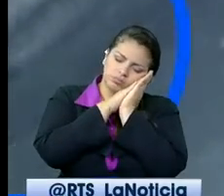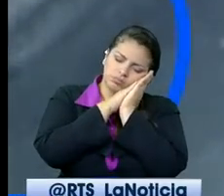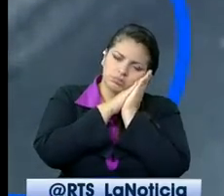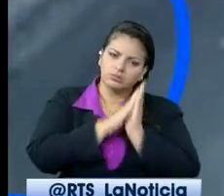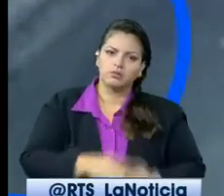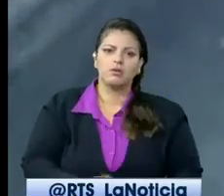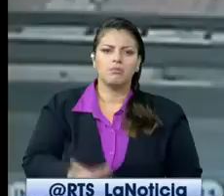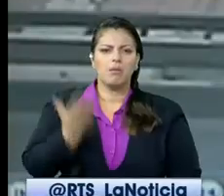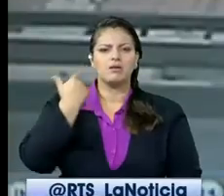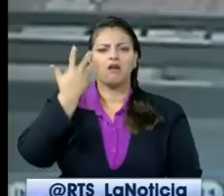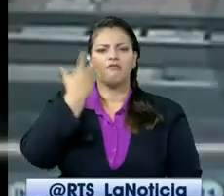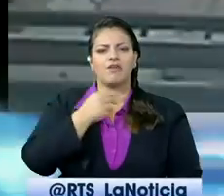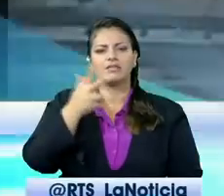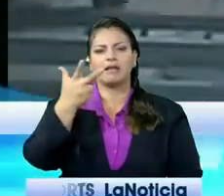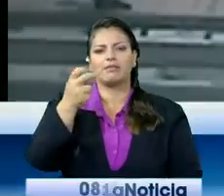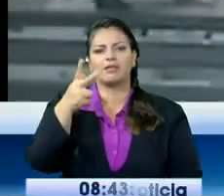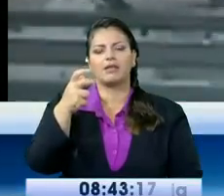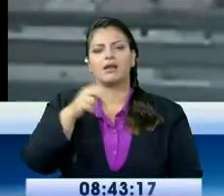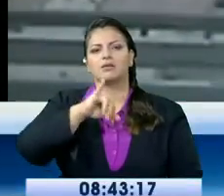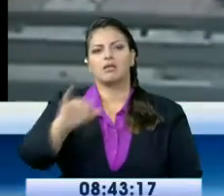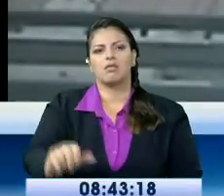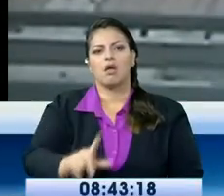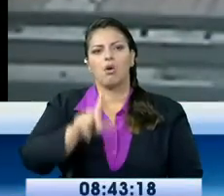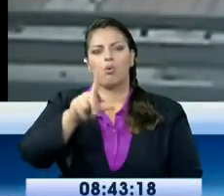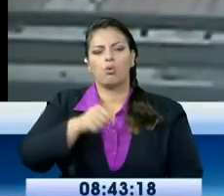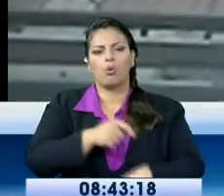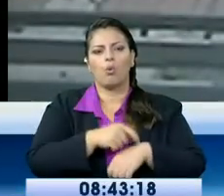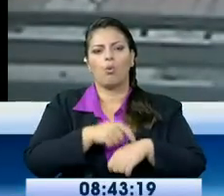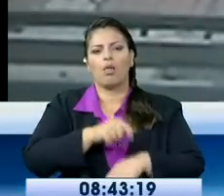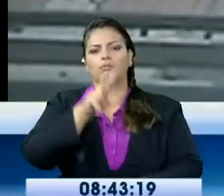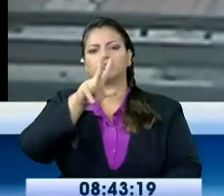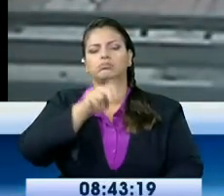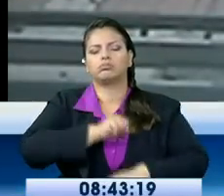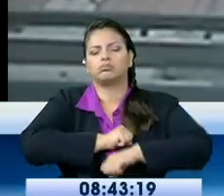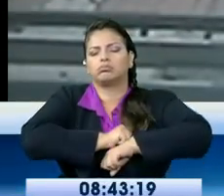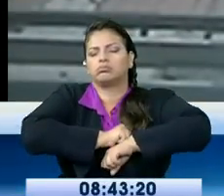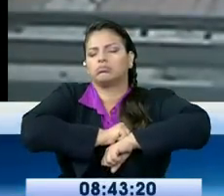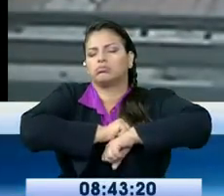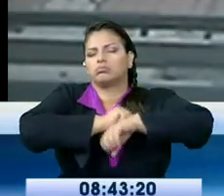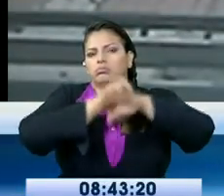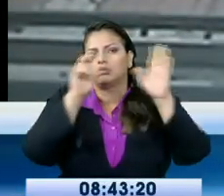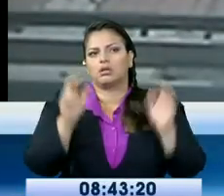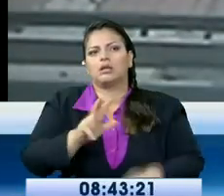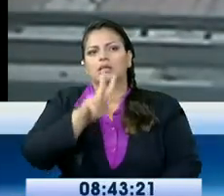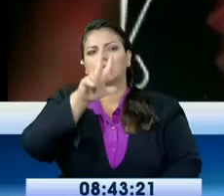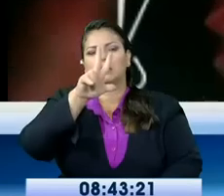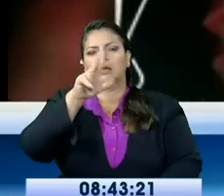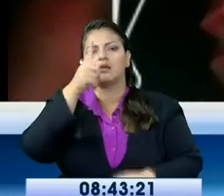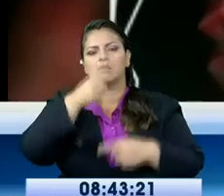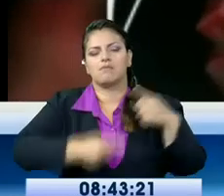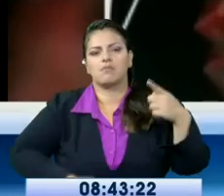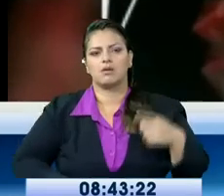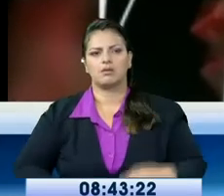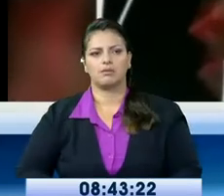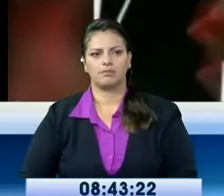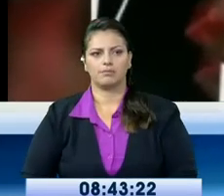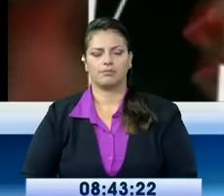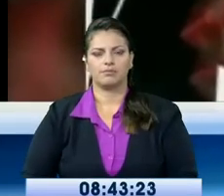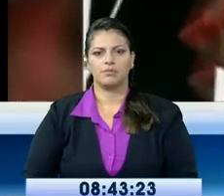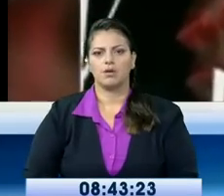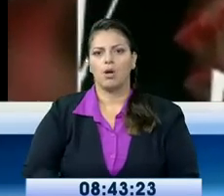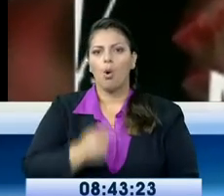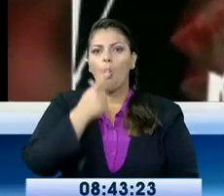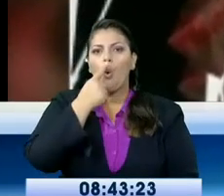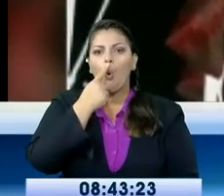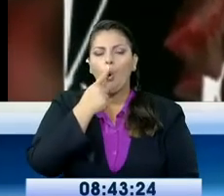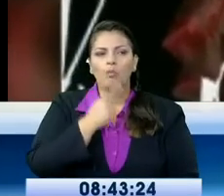las 3:30 y 3:45, que cometieron el atraco. Supuestamente creo que la aplastó la perra, y la perra pega un